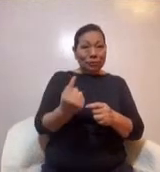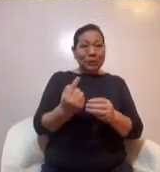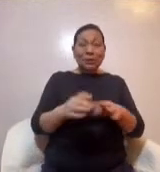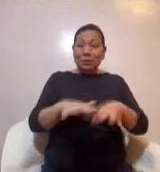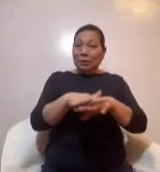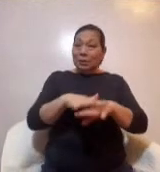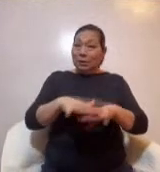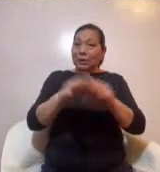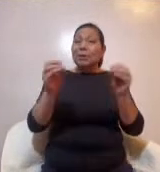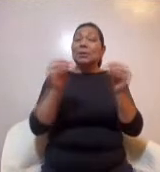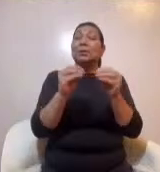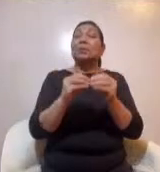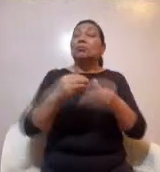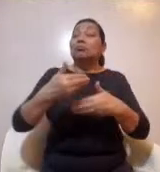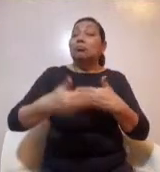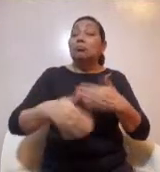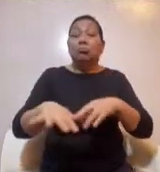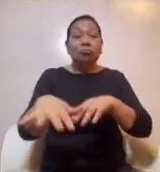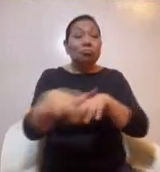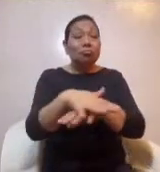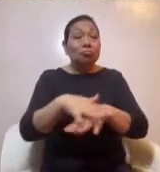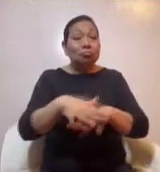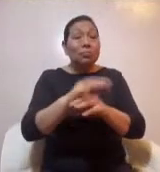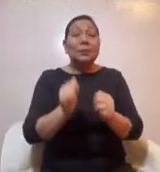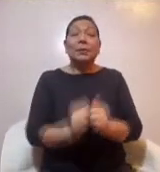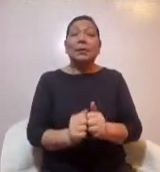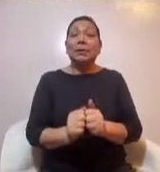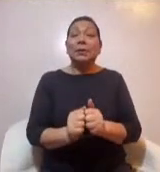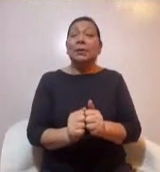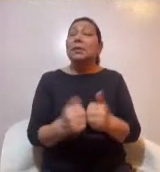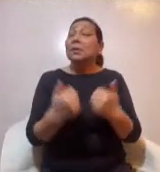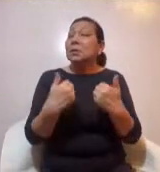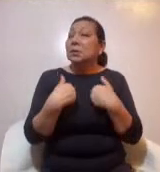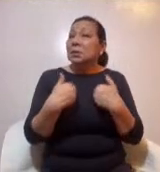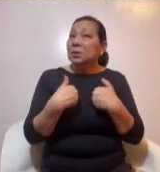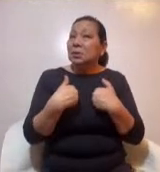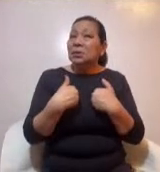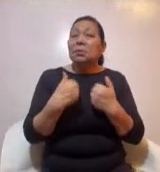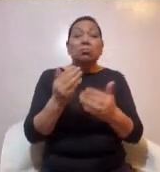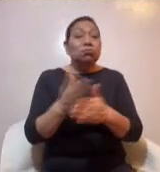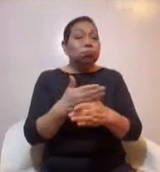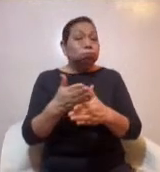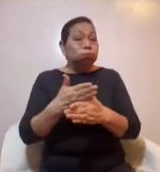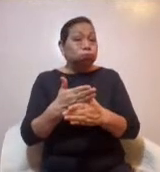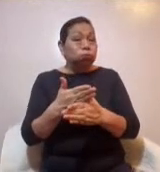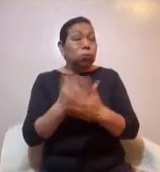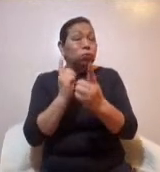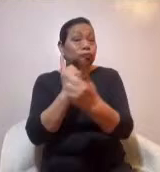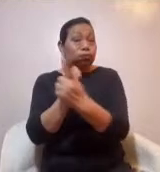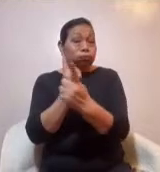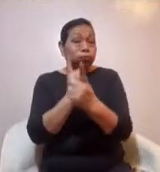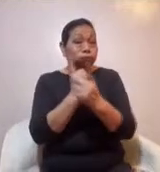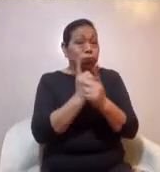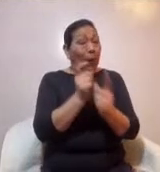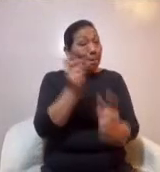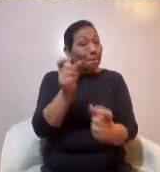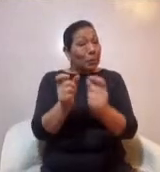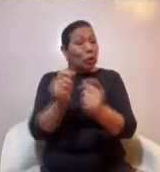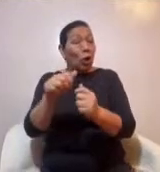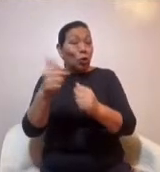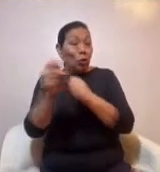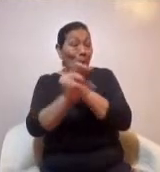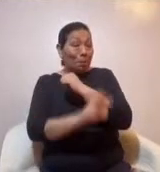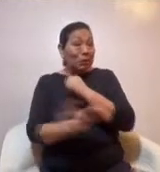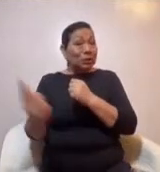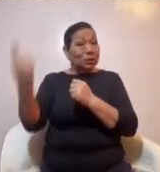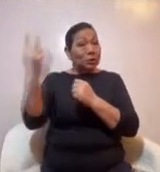son procesos administrativos, procedimientos administrativos, tienen la particularidad de enfrentar a las